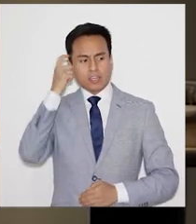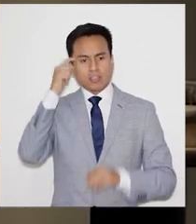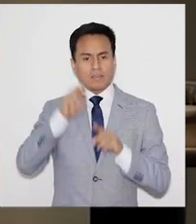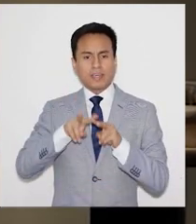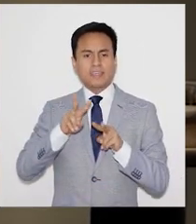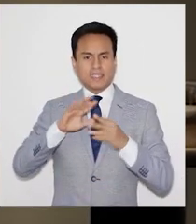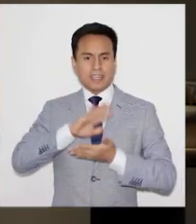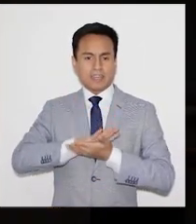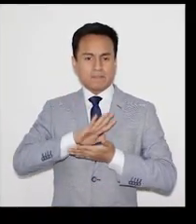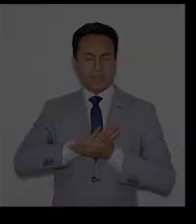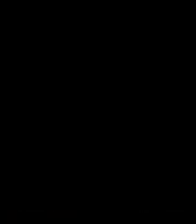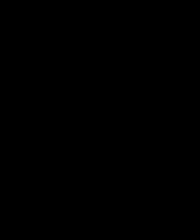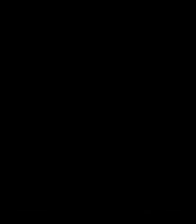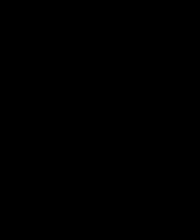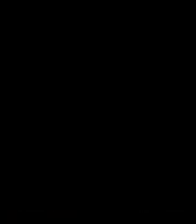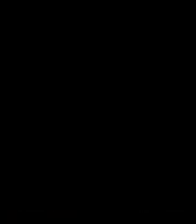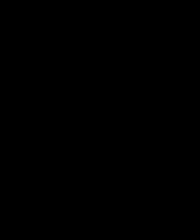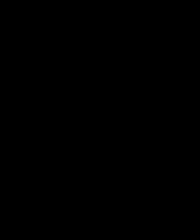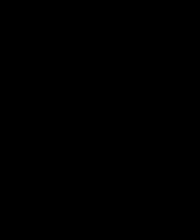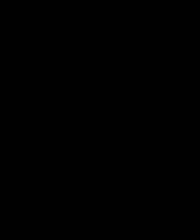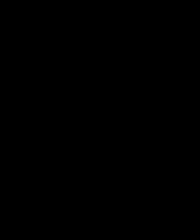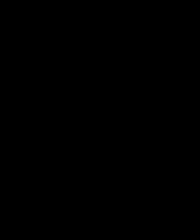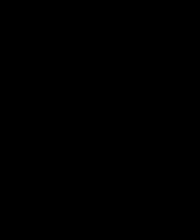I think that should be celebrated.